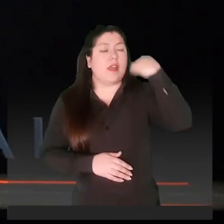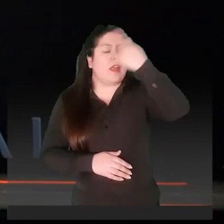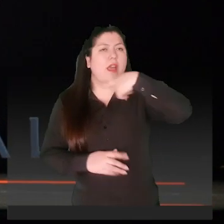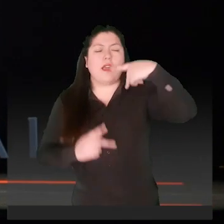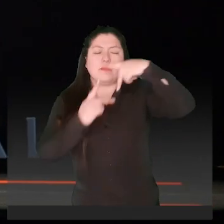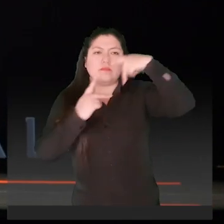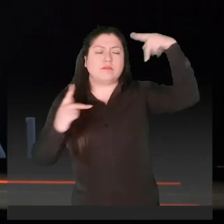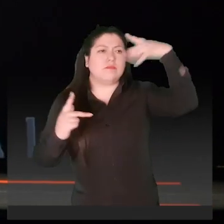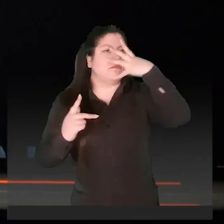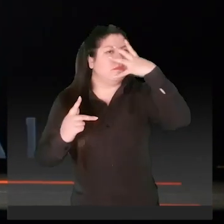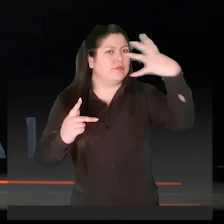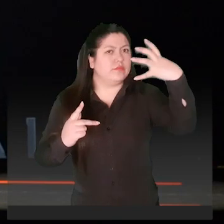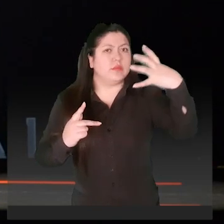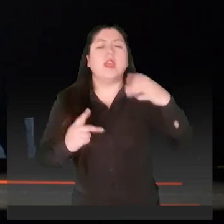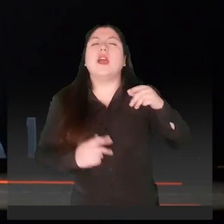¿Qué es la biometría facial?